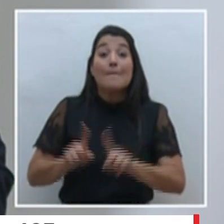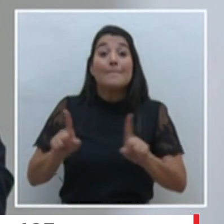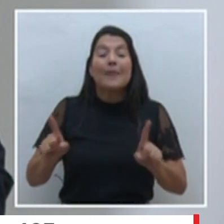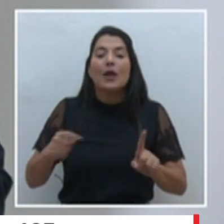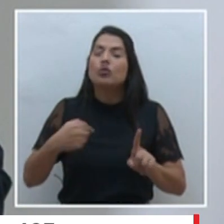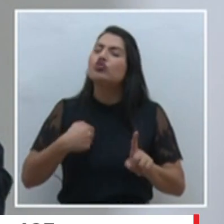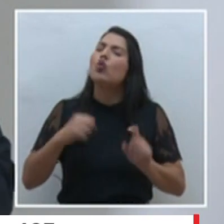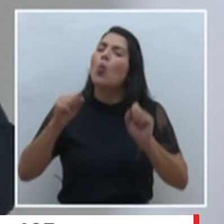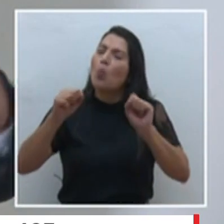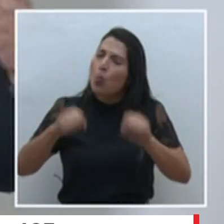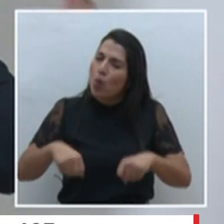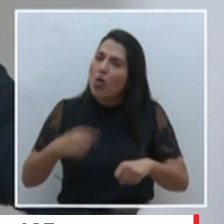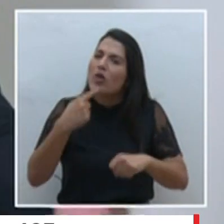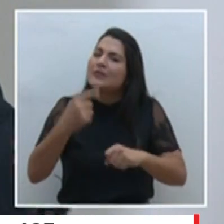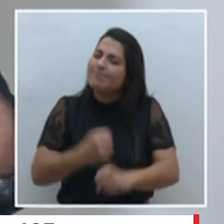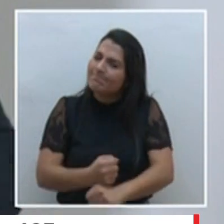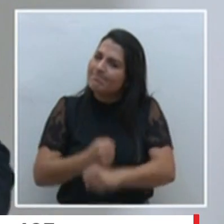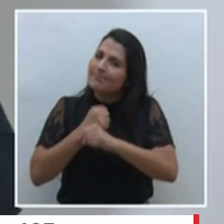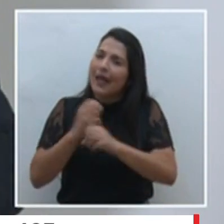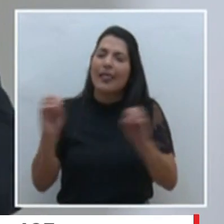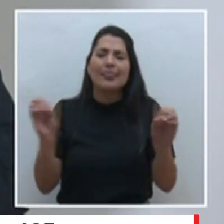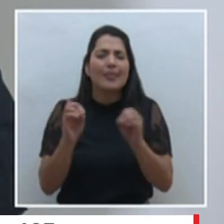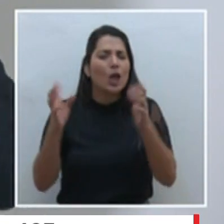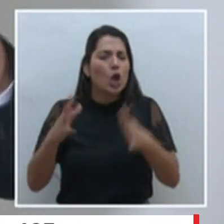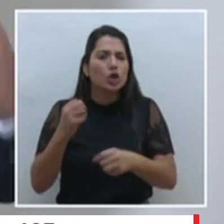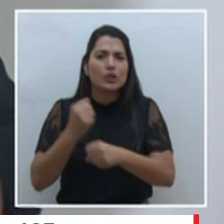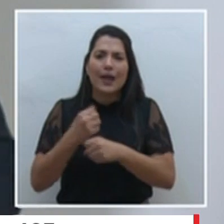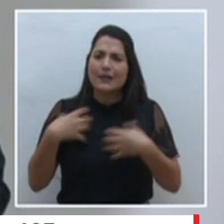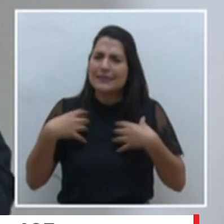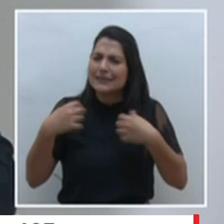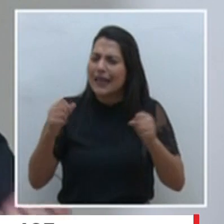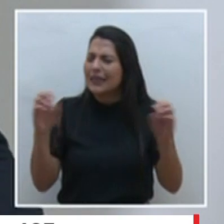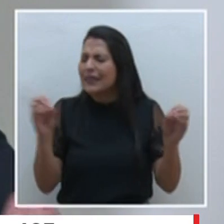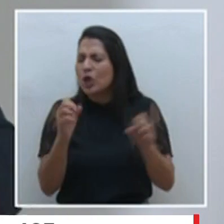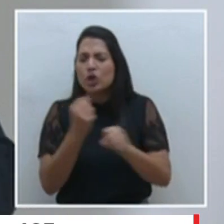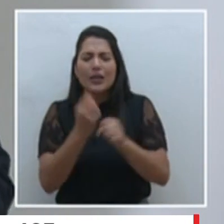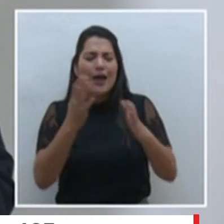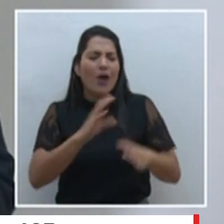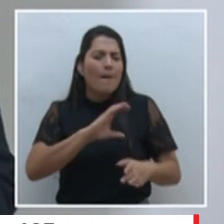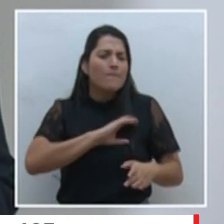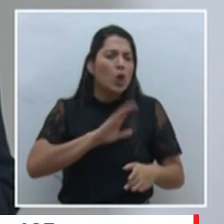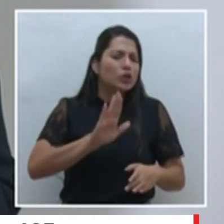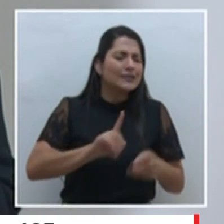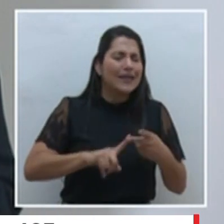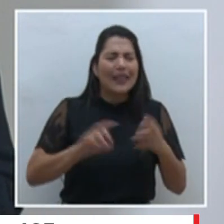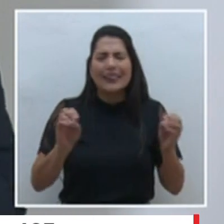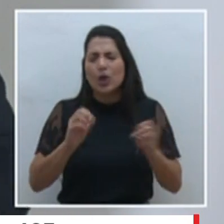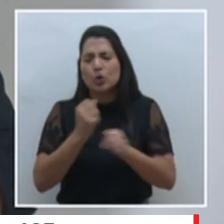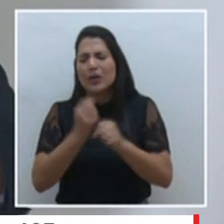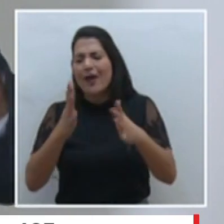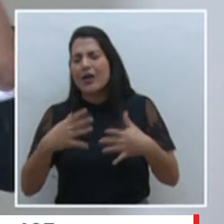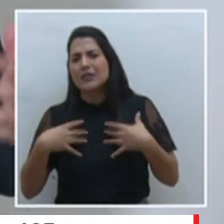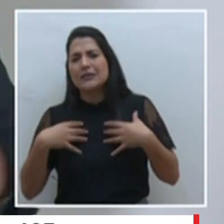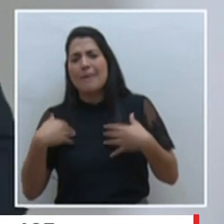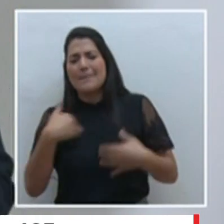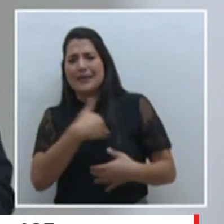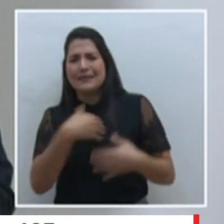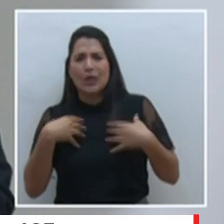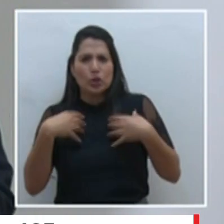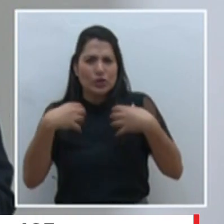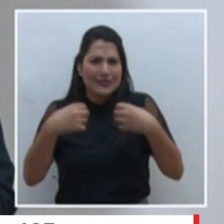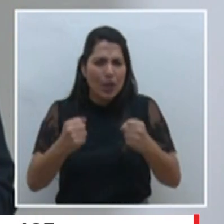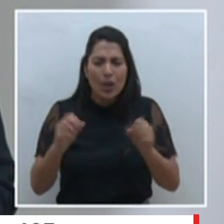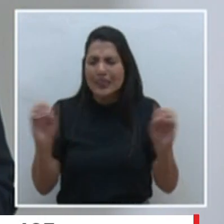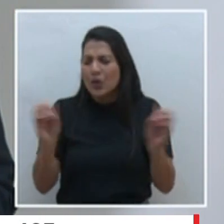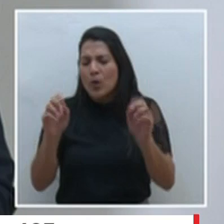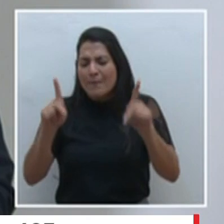personal de salud, ni ningún personal de la fuerza pública, ningún personal del ministerio o ninguna persona que esté en la primera línea de